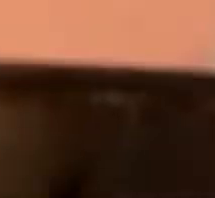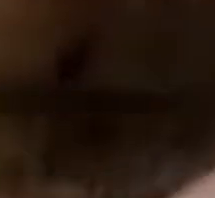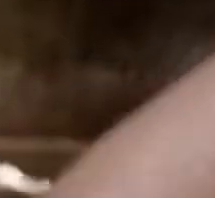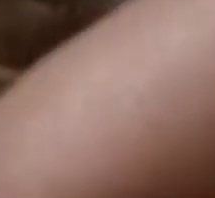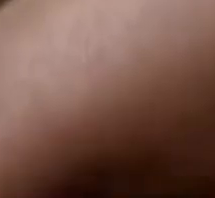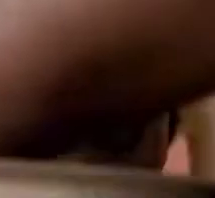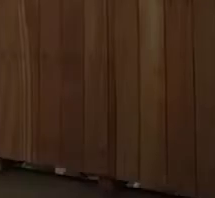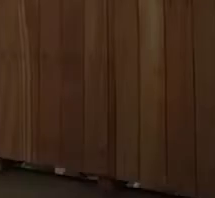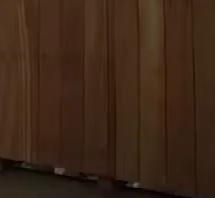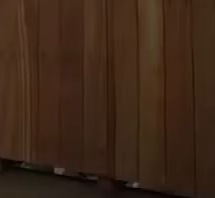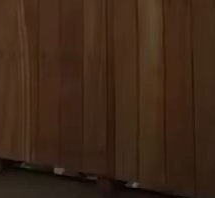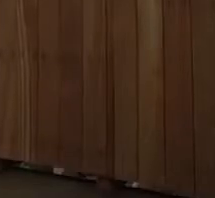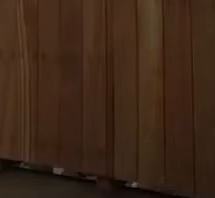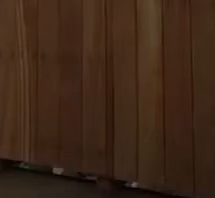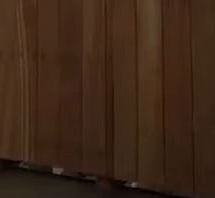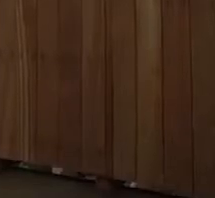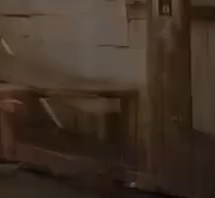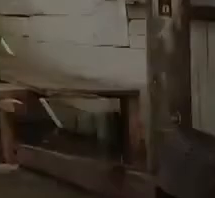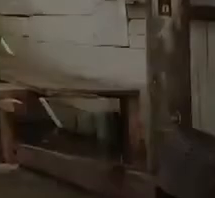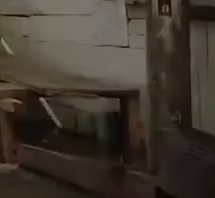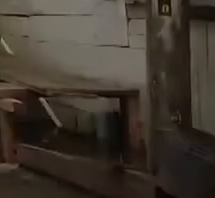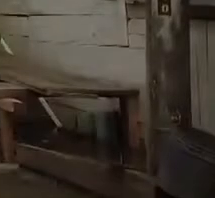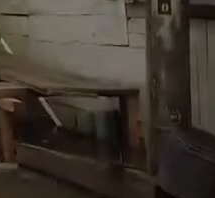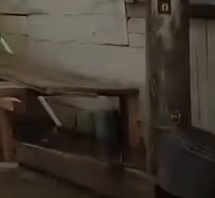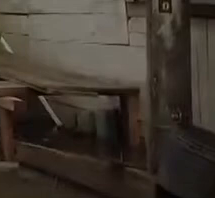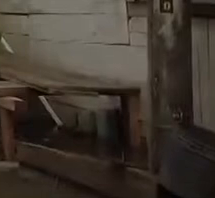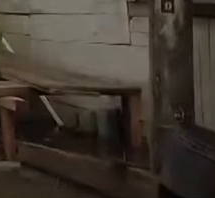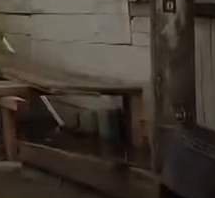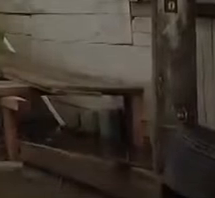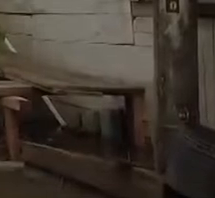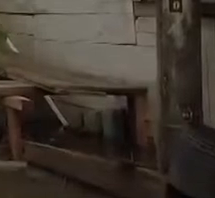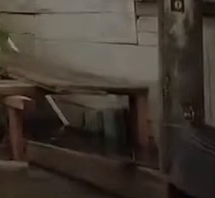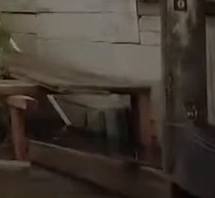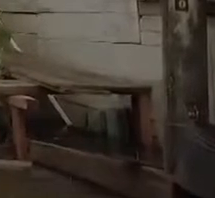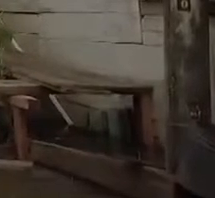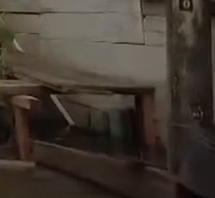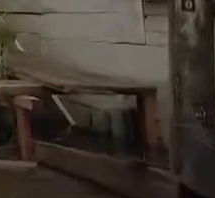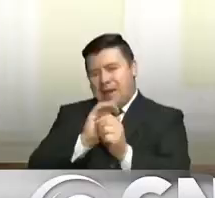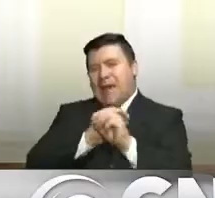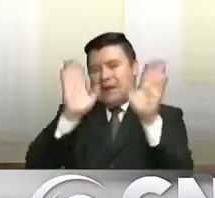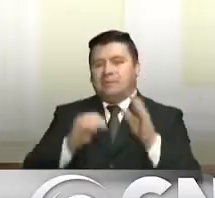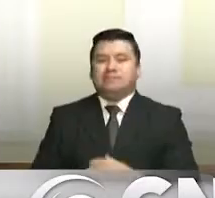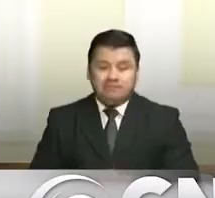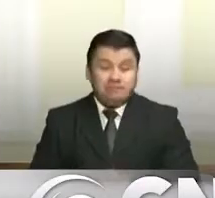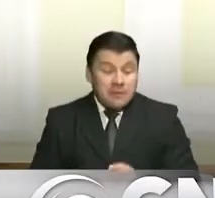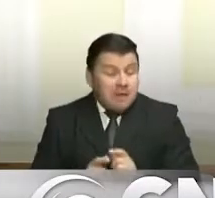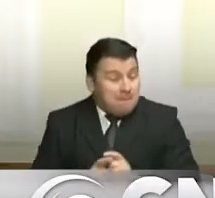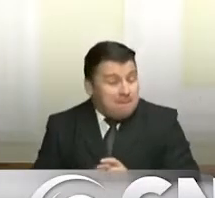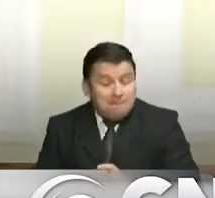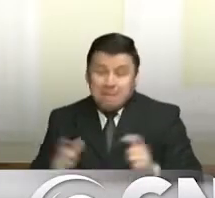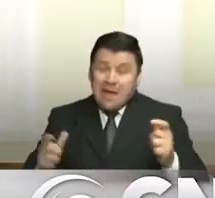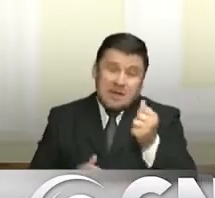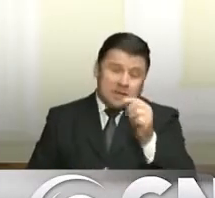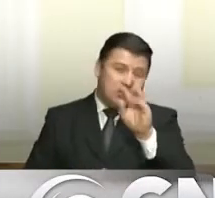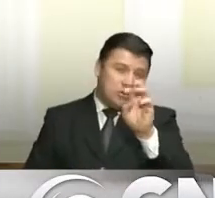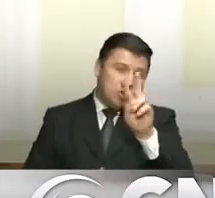de los estratos 1 2 y 3 y cerca del 52% los arriendos son informales la gran mayoría cerca del